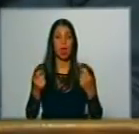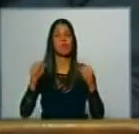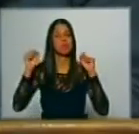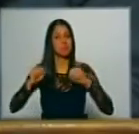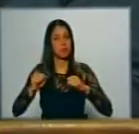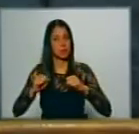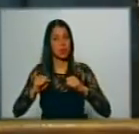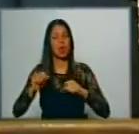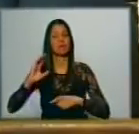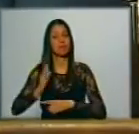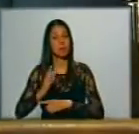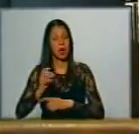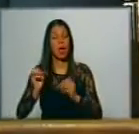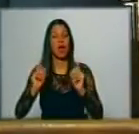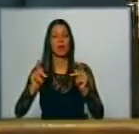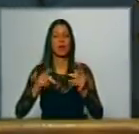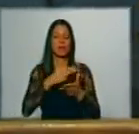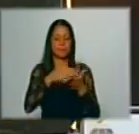Es todo.